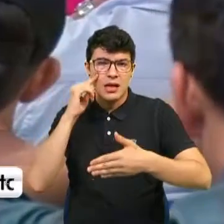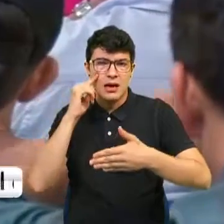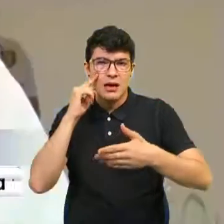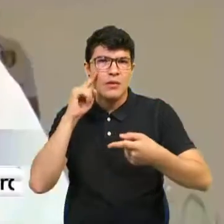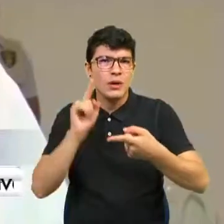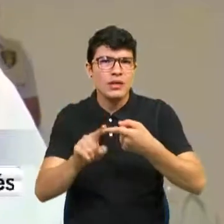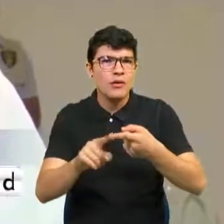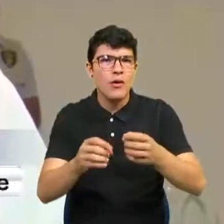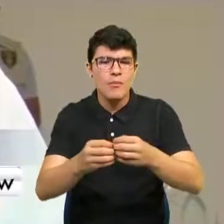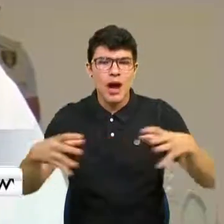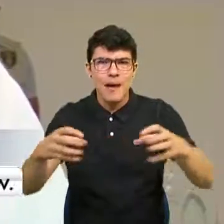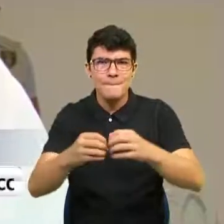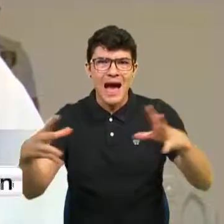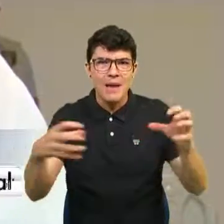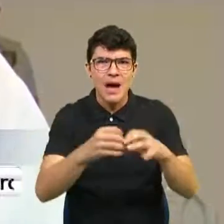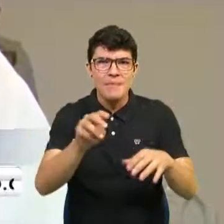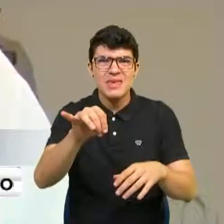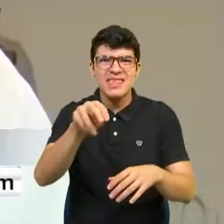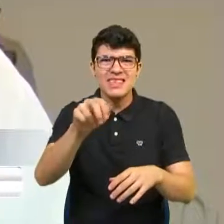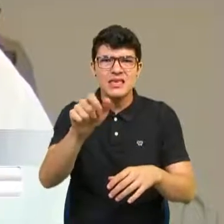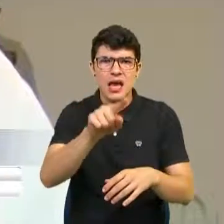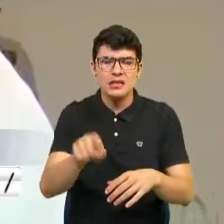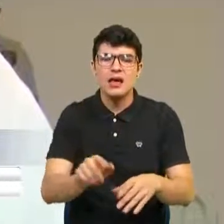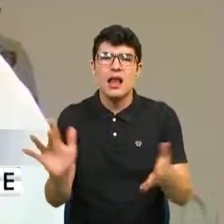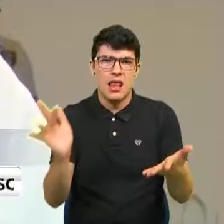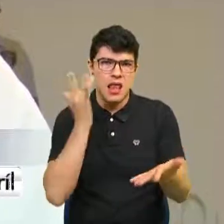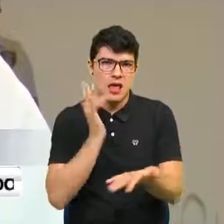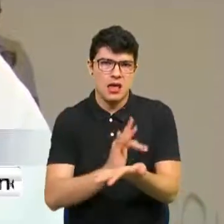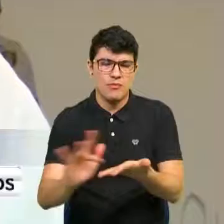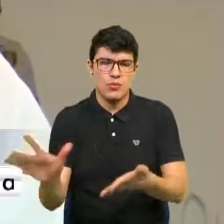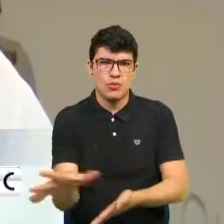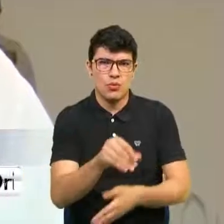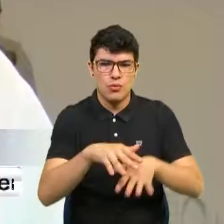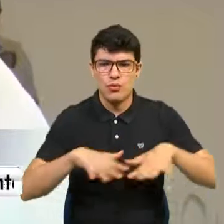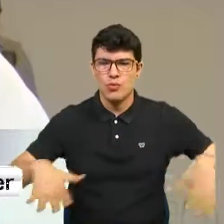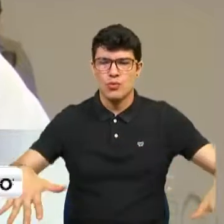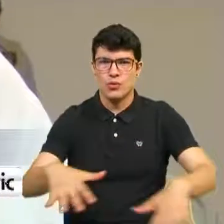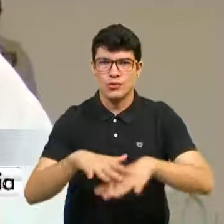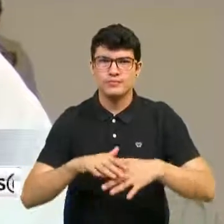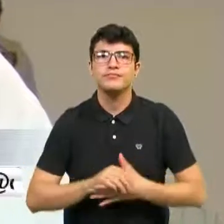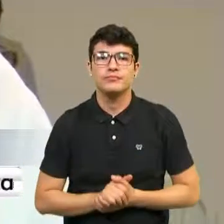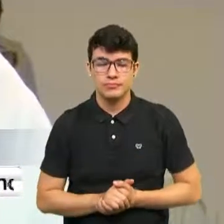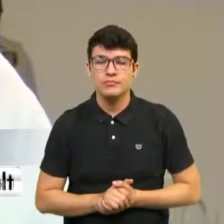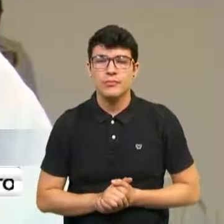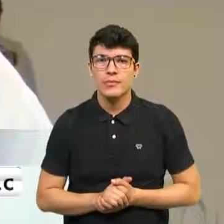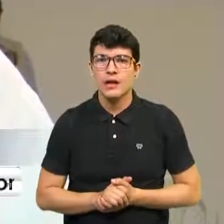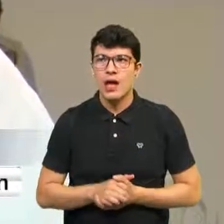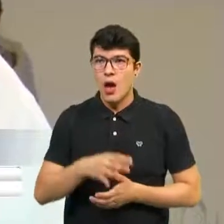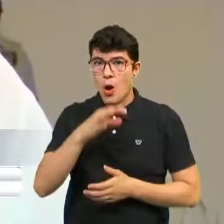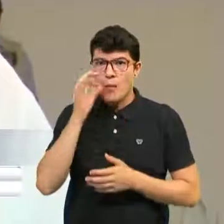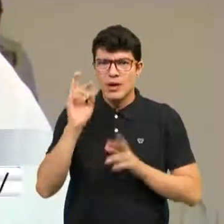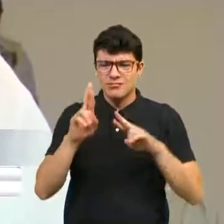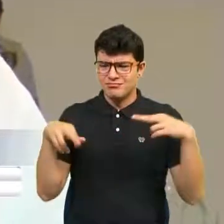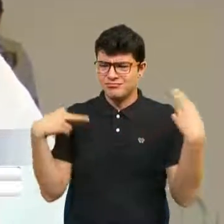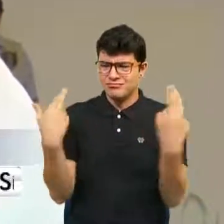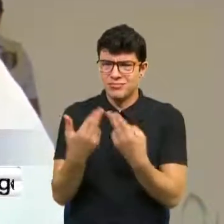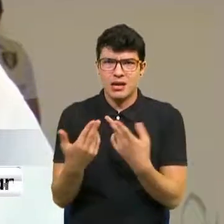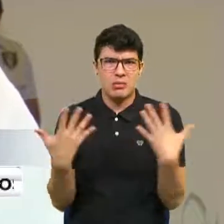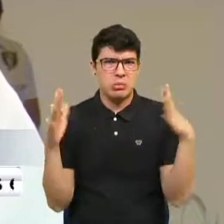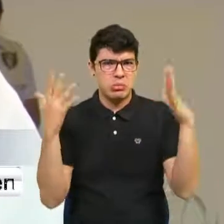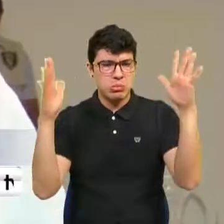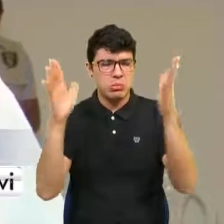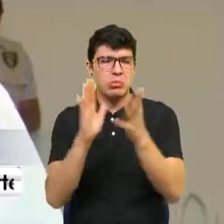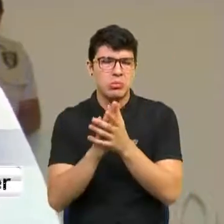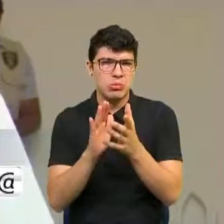la gobernación del departamento encabeza el señor gobernador william villamizar celebra esta reunión y esperamos que pueda ser la